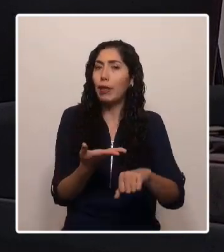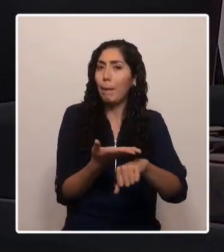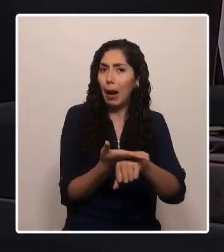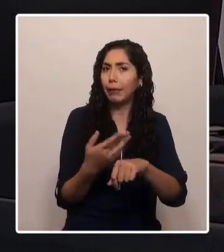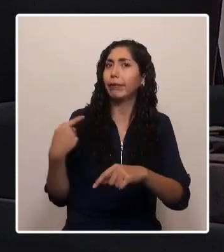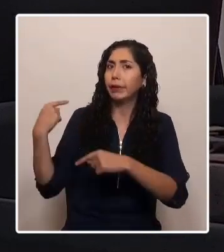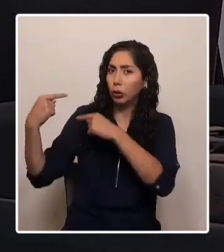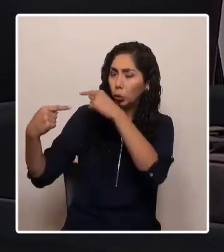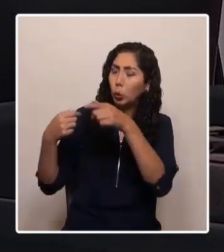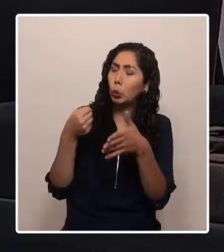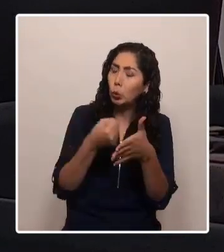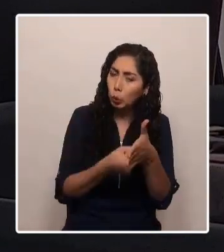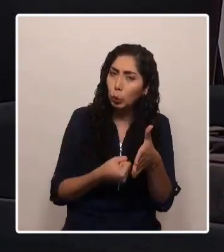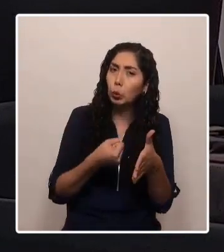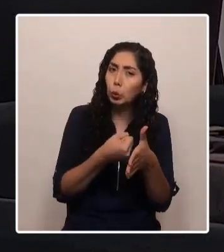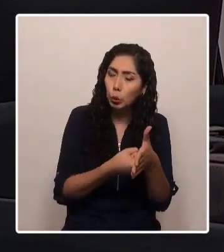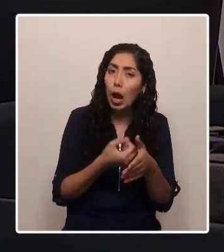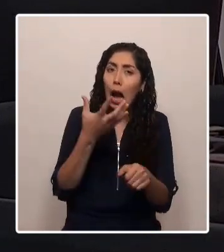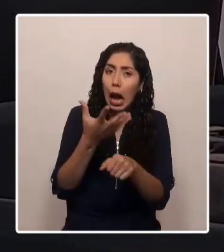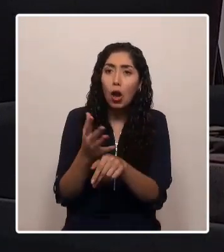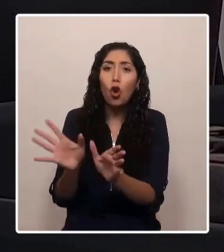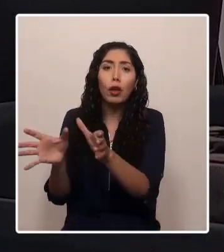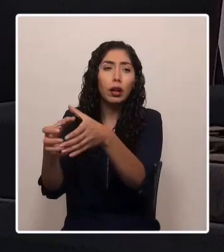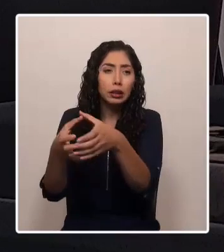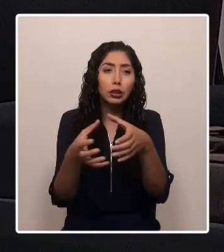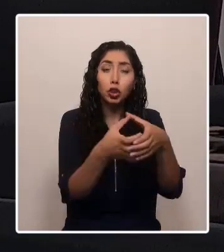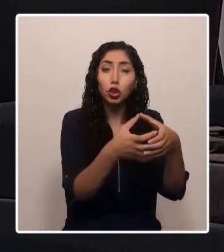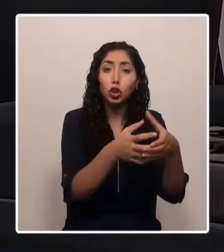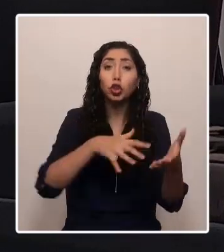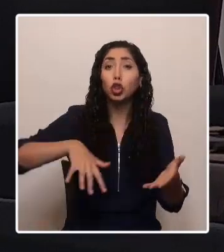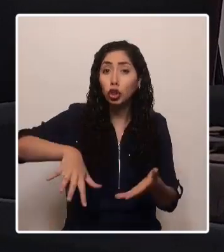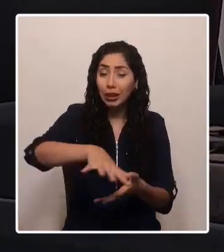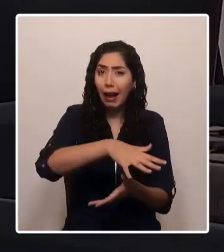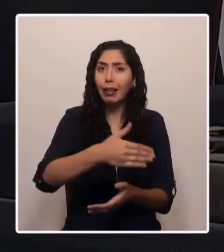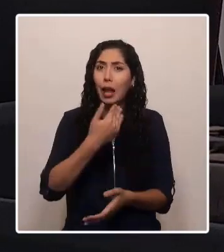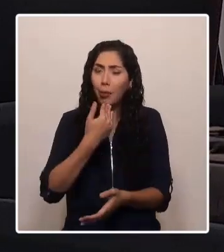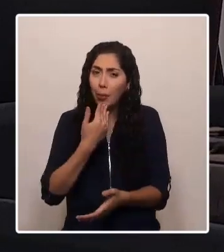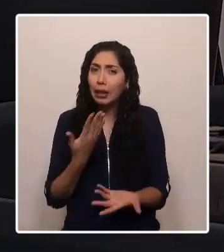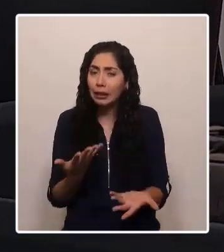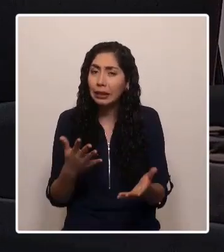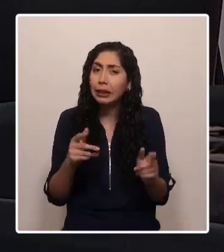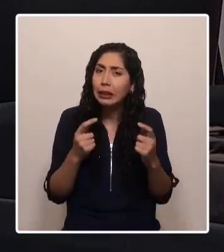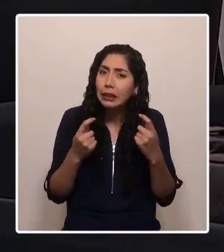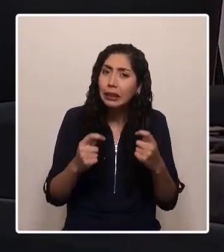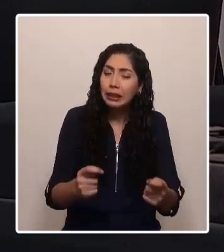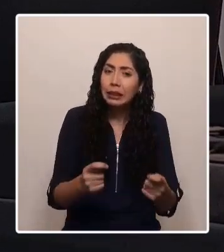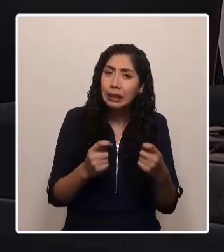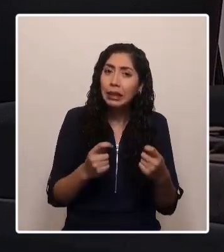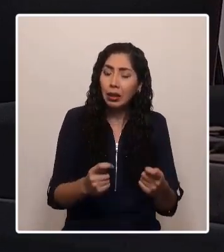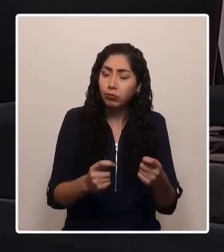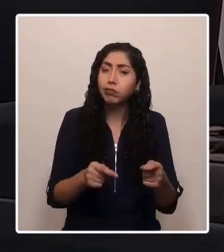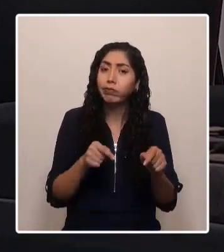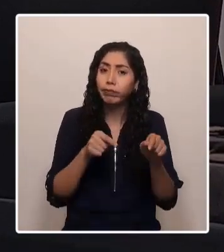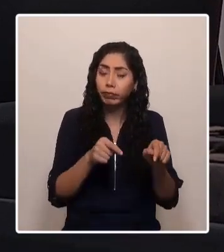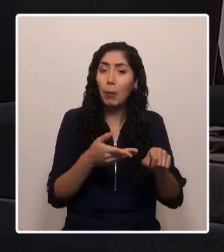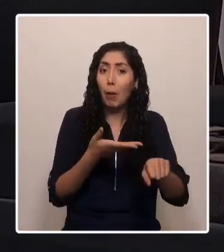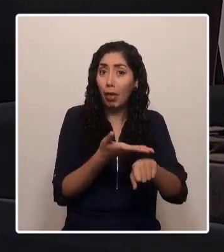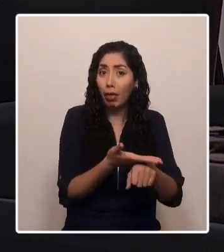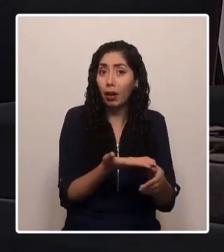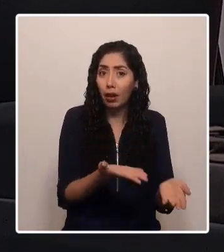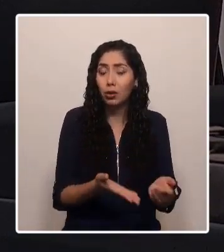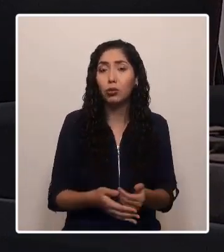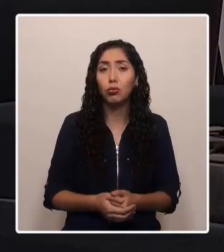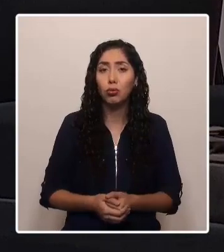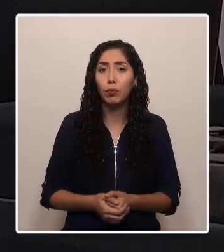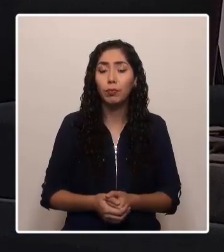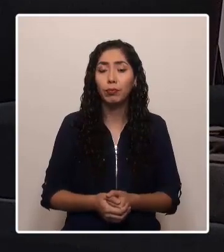ha luchado. Hay organizaciones sociales también que están detrás de estas demandas. Así que es